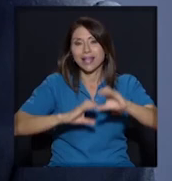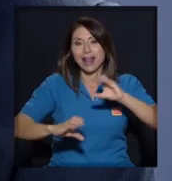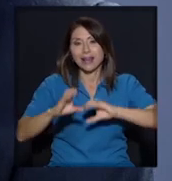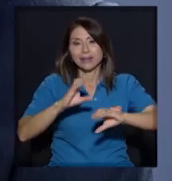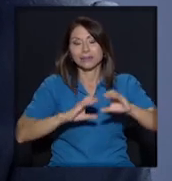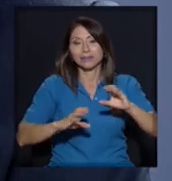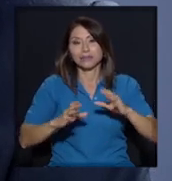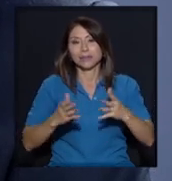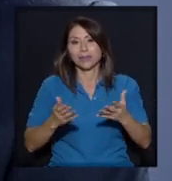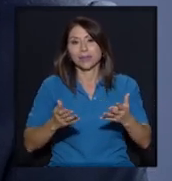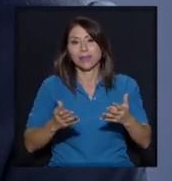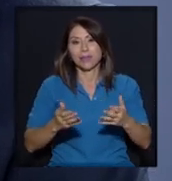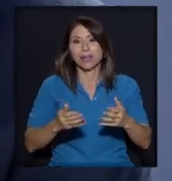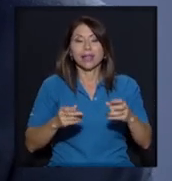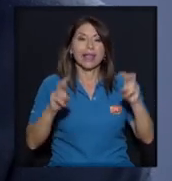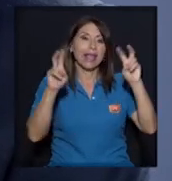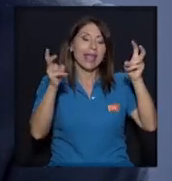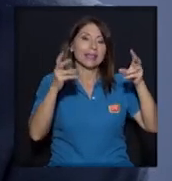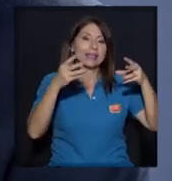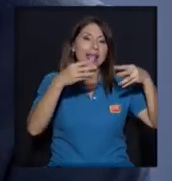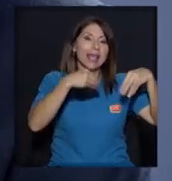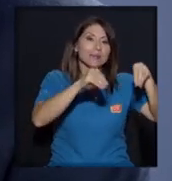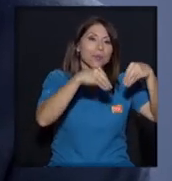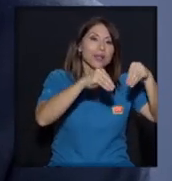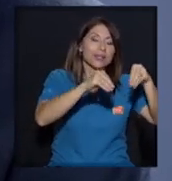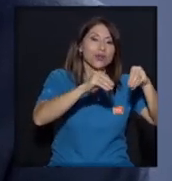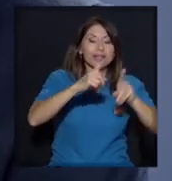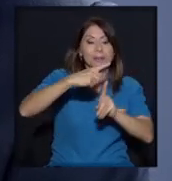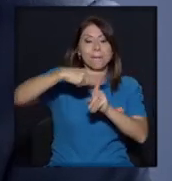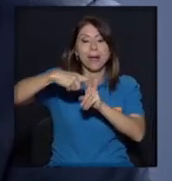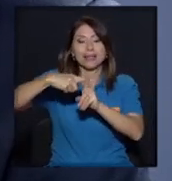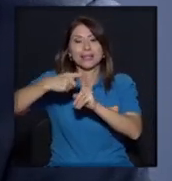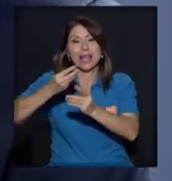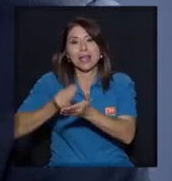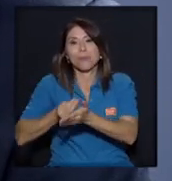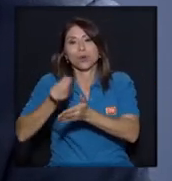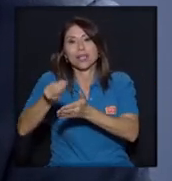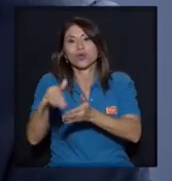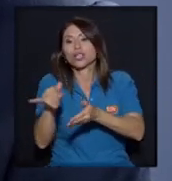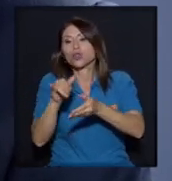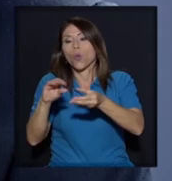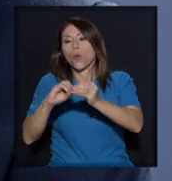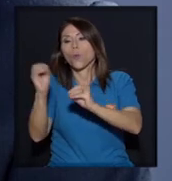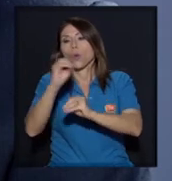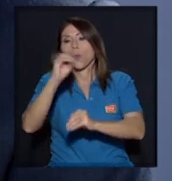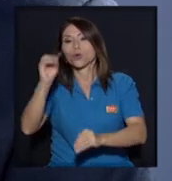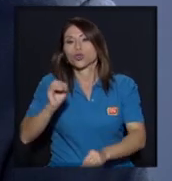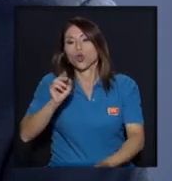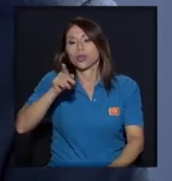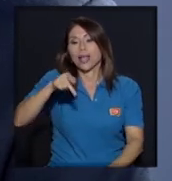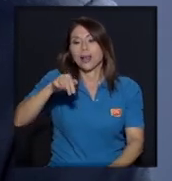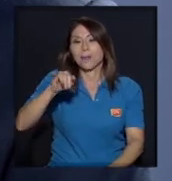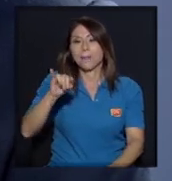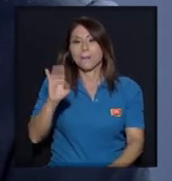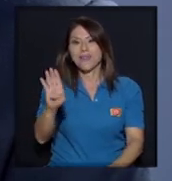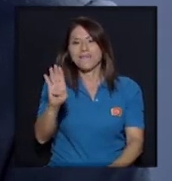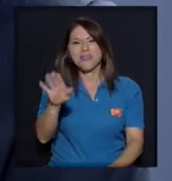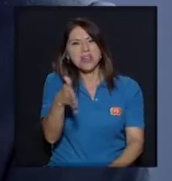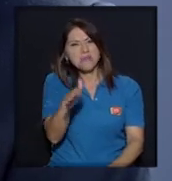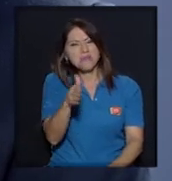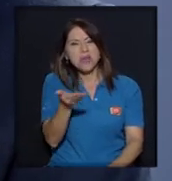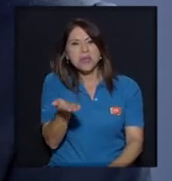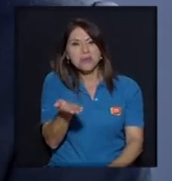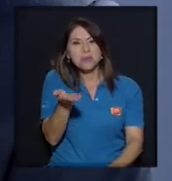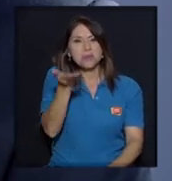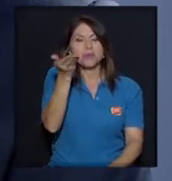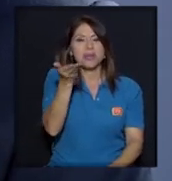es exportaciones más importaciones como proporción del PIB, anda por arriba del